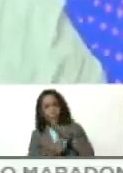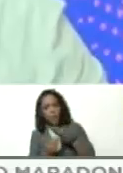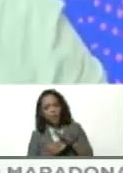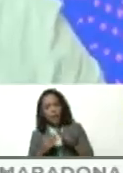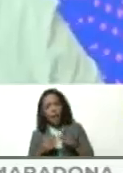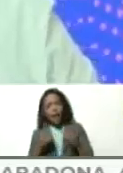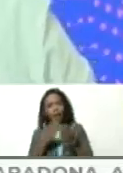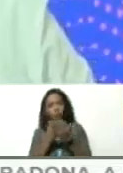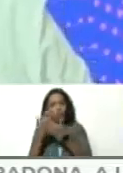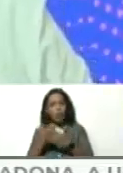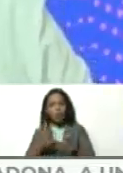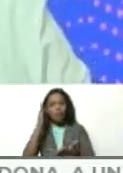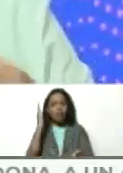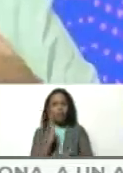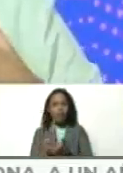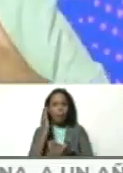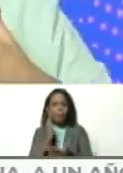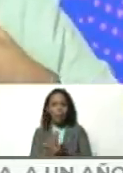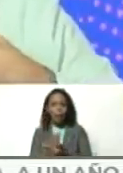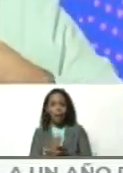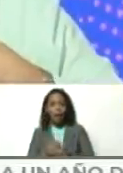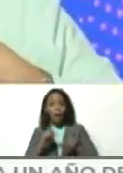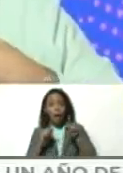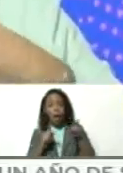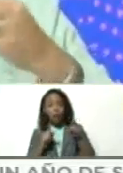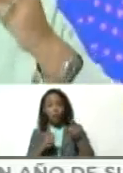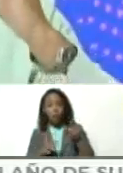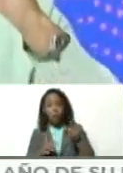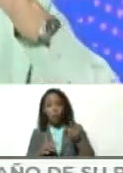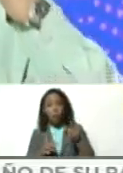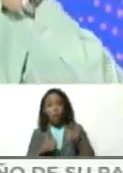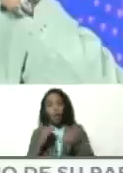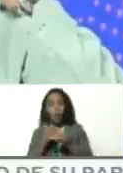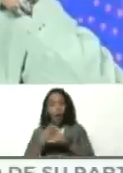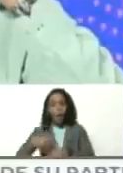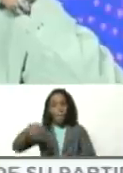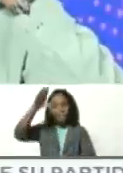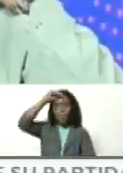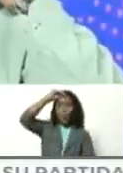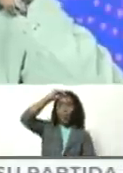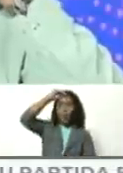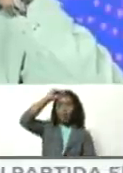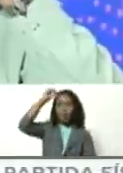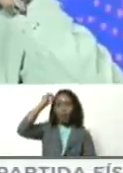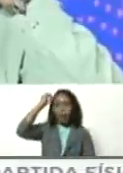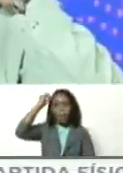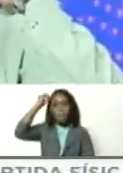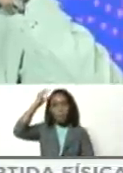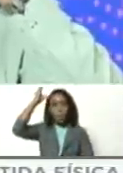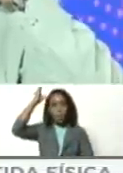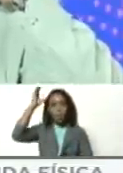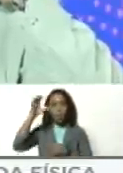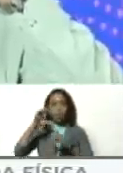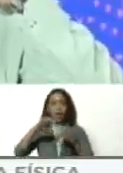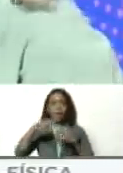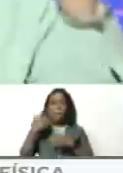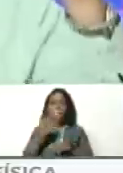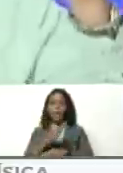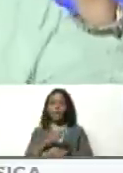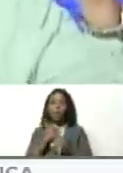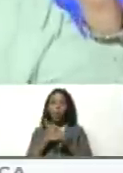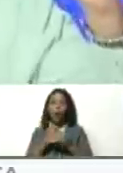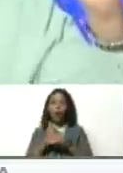estudiantiles siempre. Eso para, fue una lección, como que le prendieran a uno aquí en el cerebro las